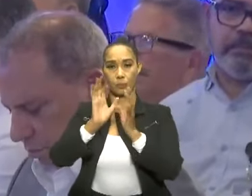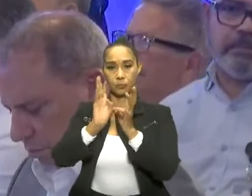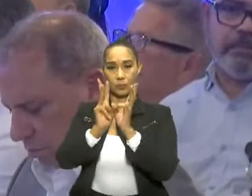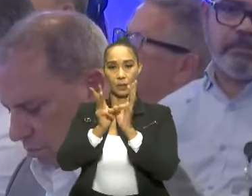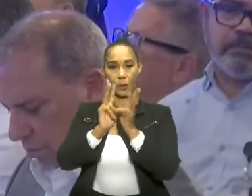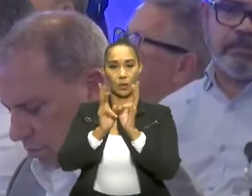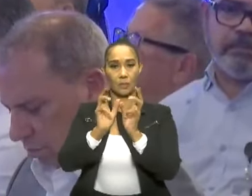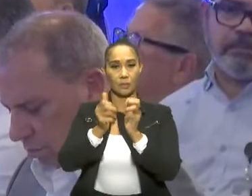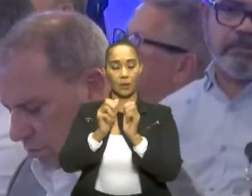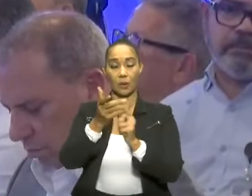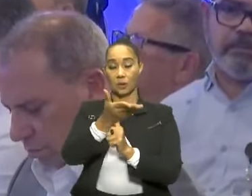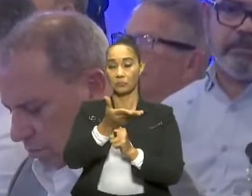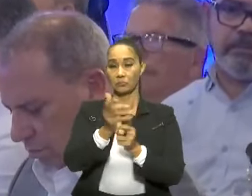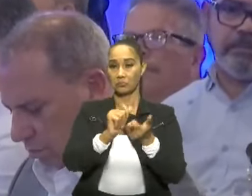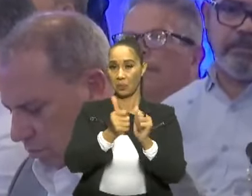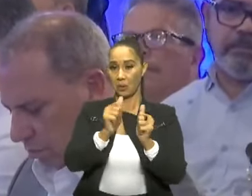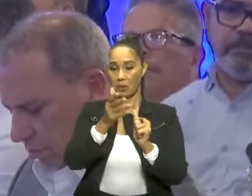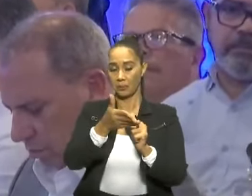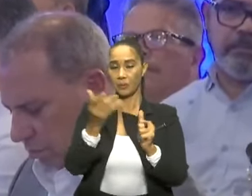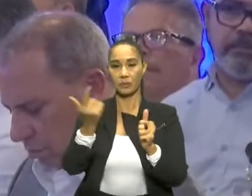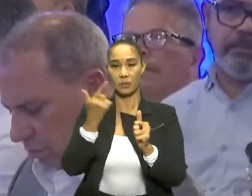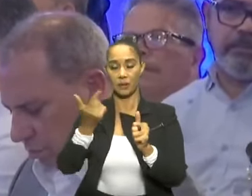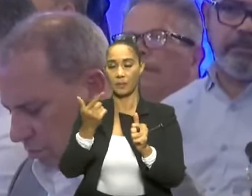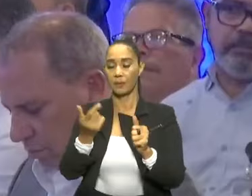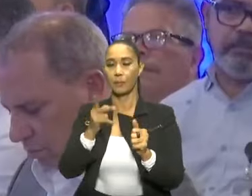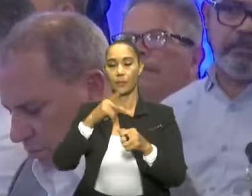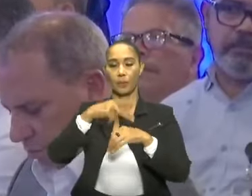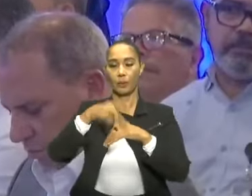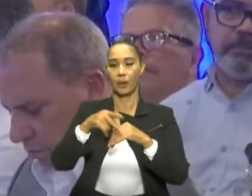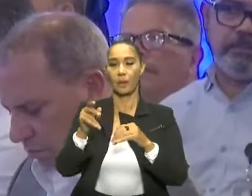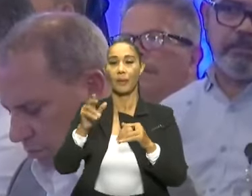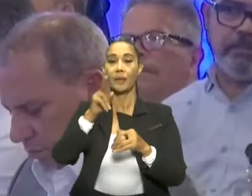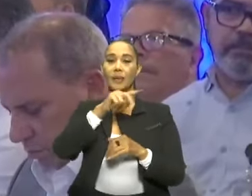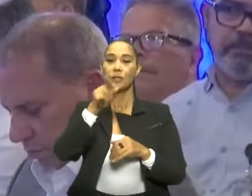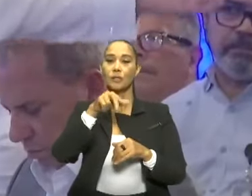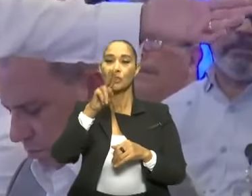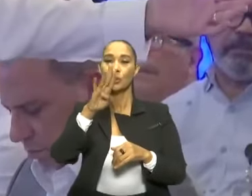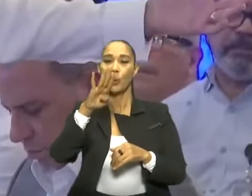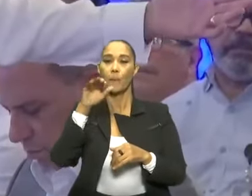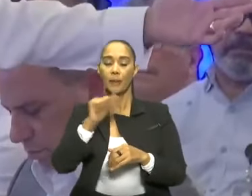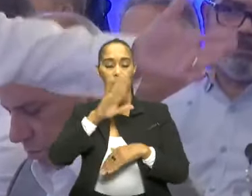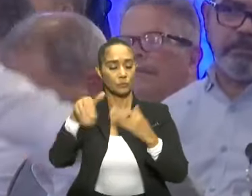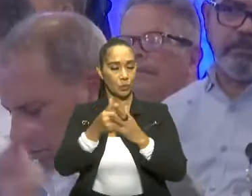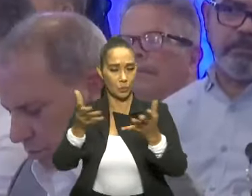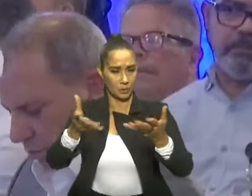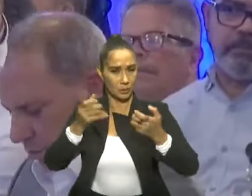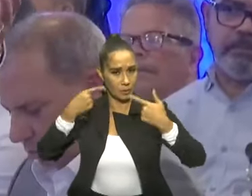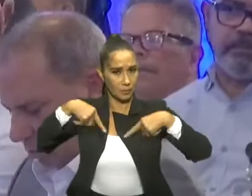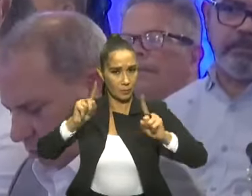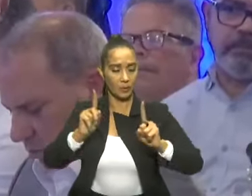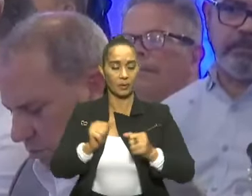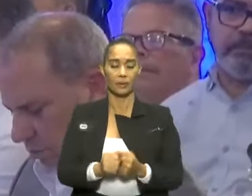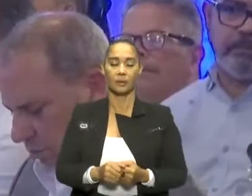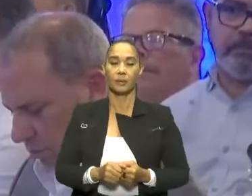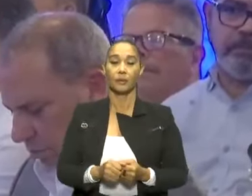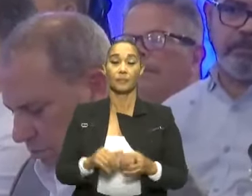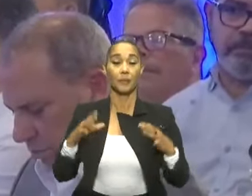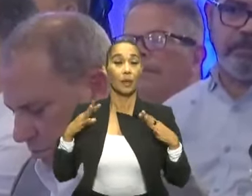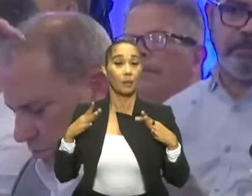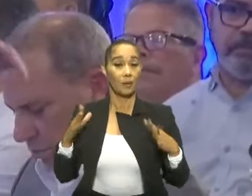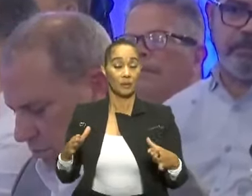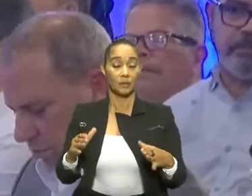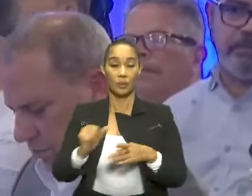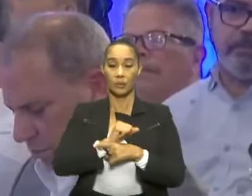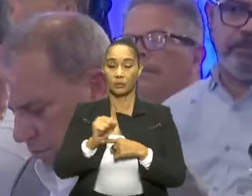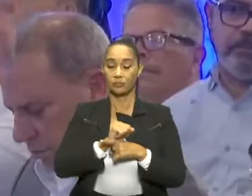tenemos permanentemente programas de Zumba, donde todo el que quiere participar puede hacerlo. En vacaciones,